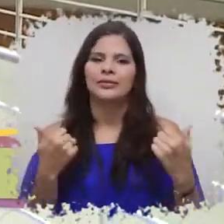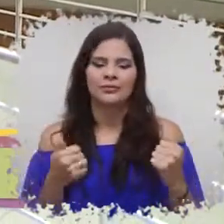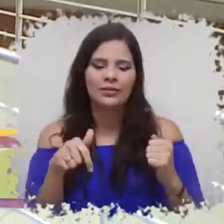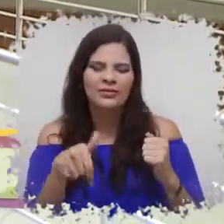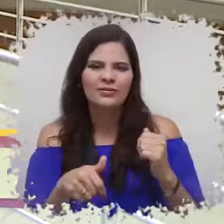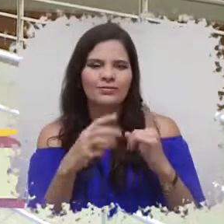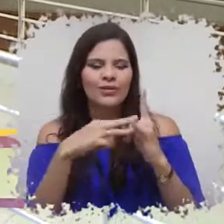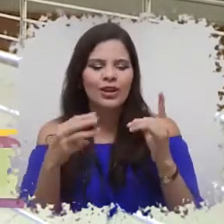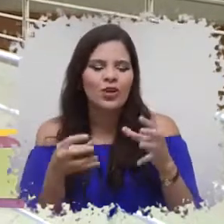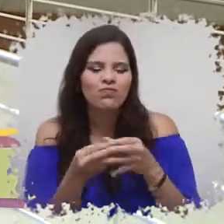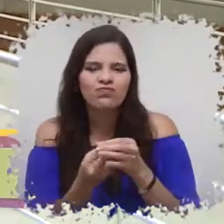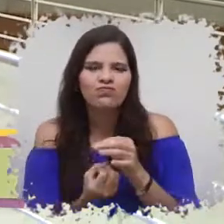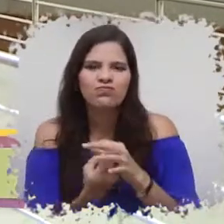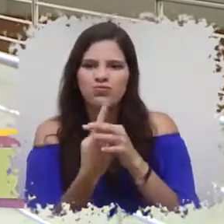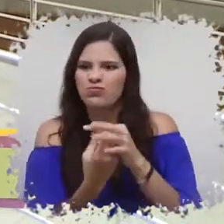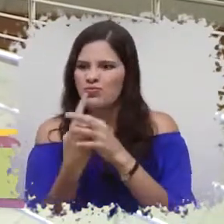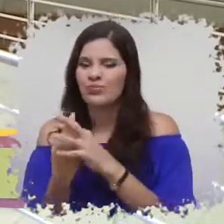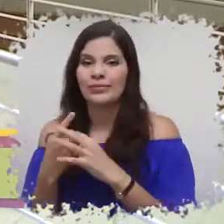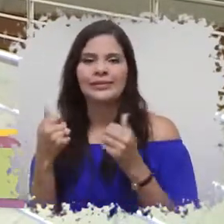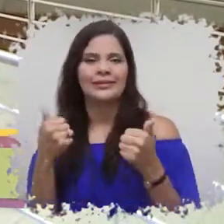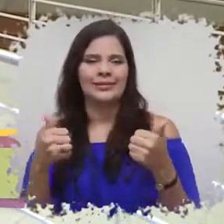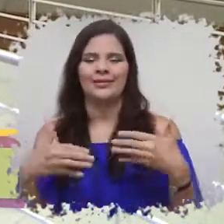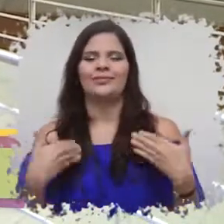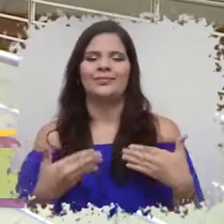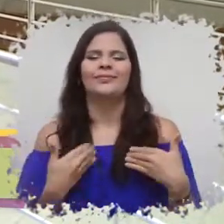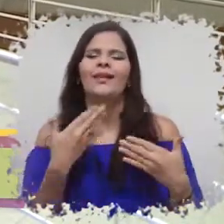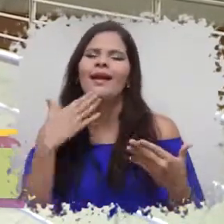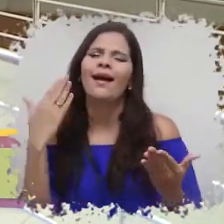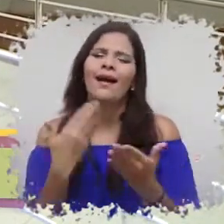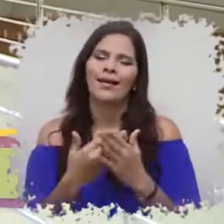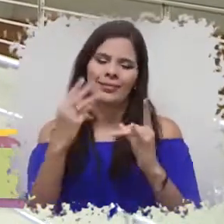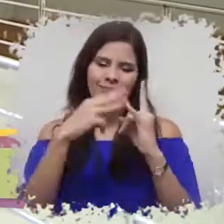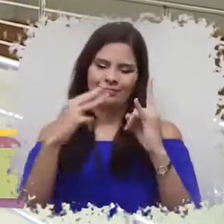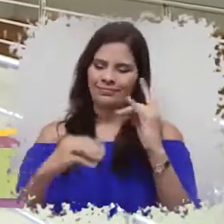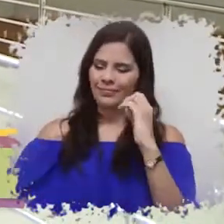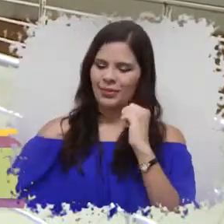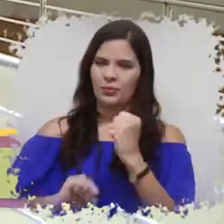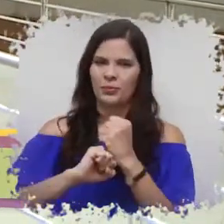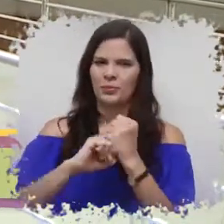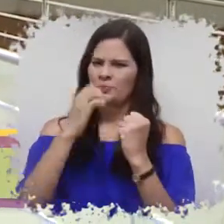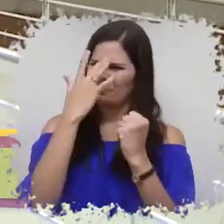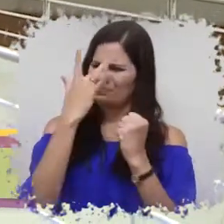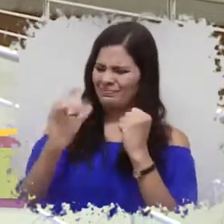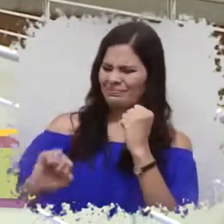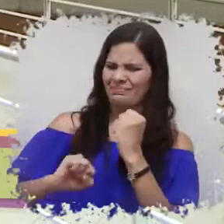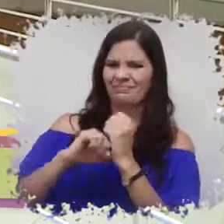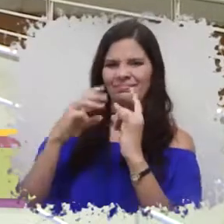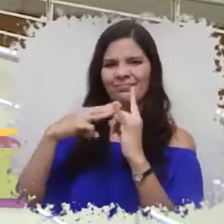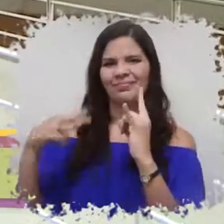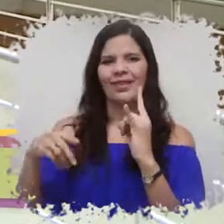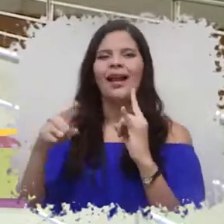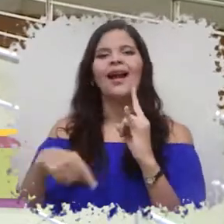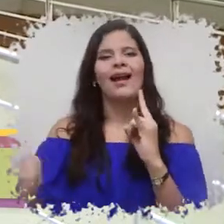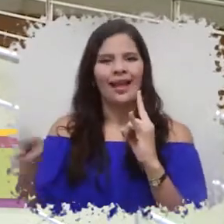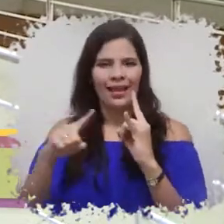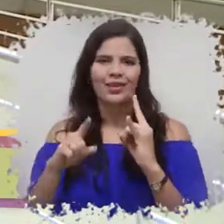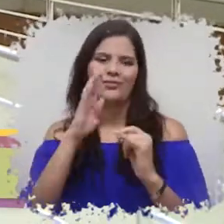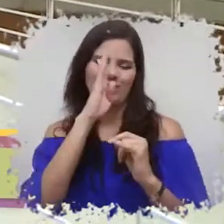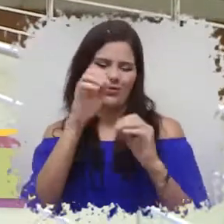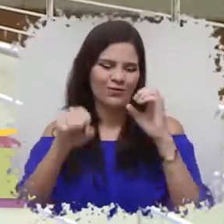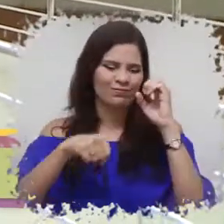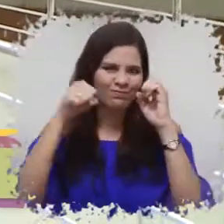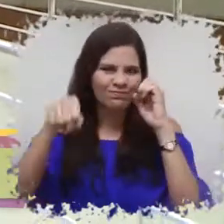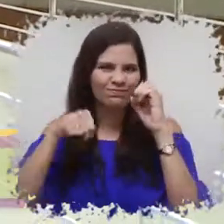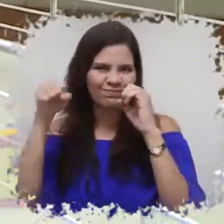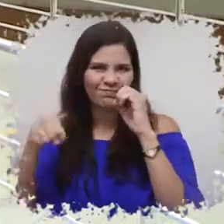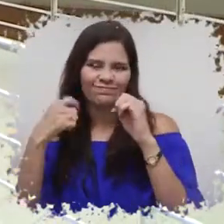importantísimo y estamos muy felices de que este año la universidad esté apoyándonos. ¿Y por qué ellos? Porque son ellos los que forman,